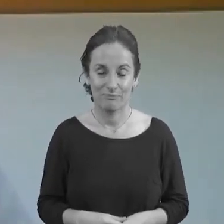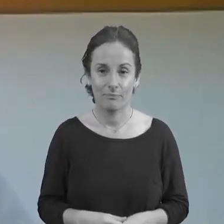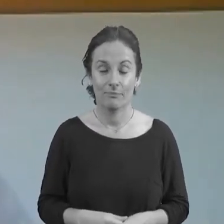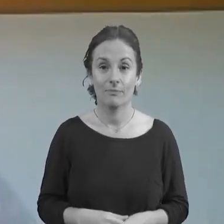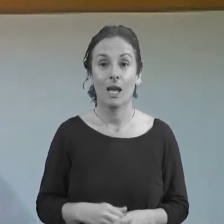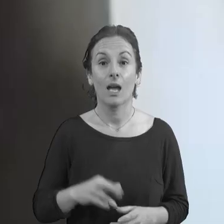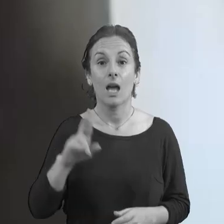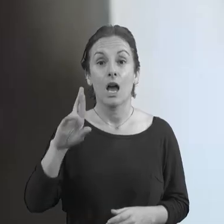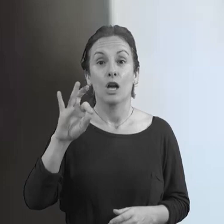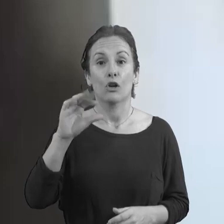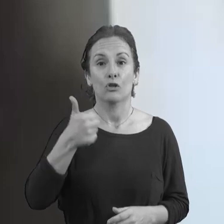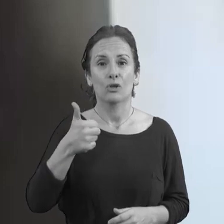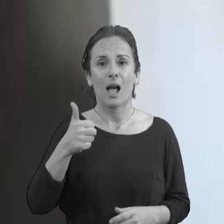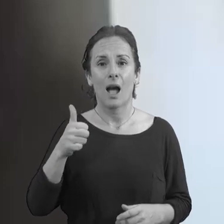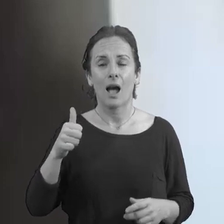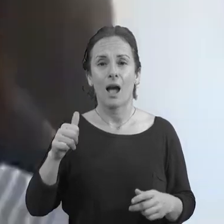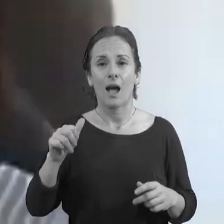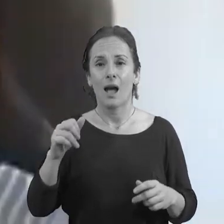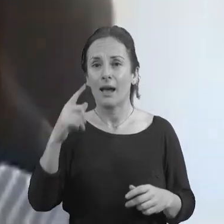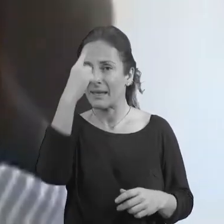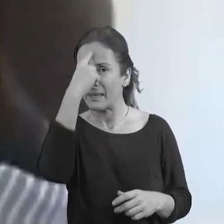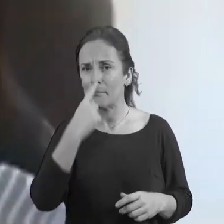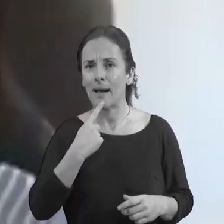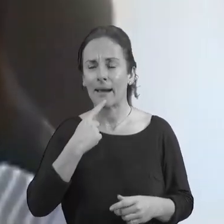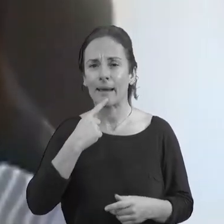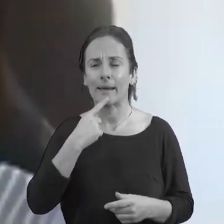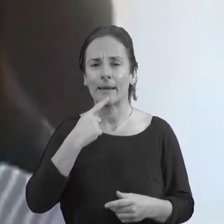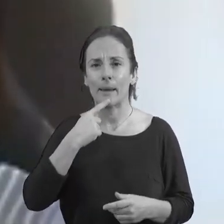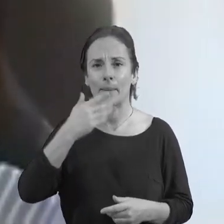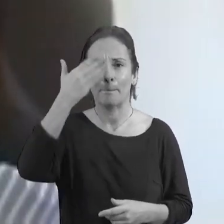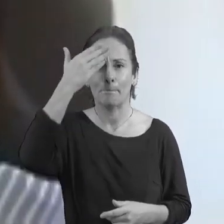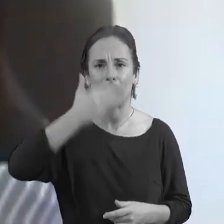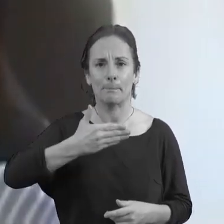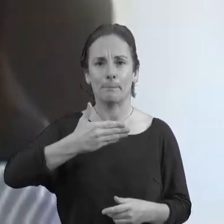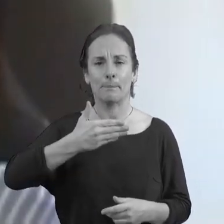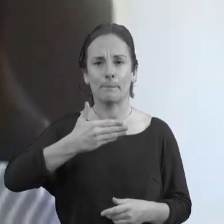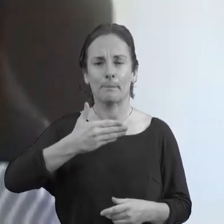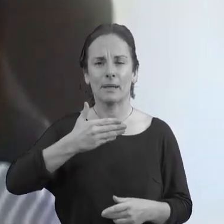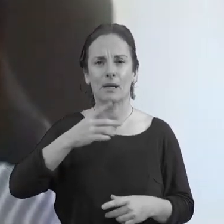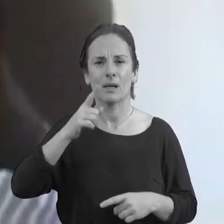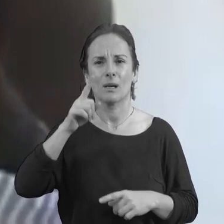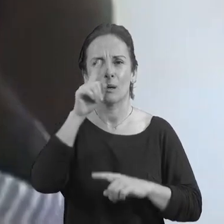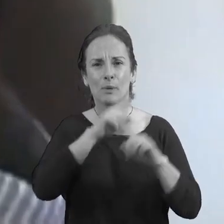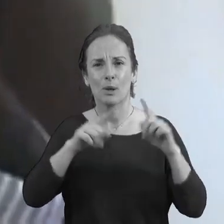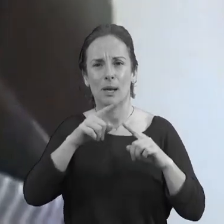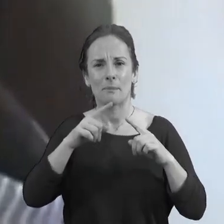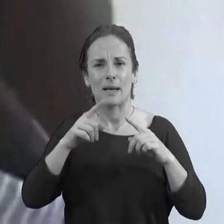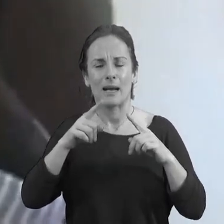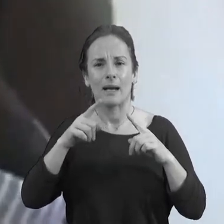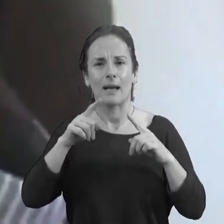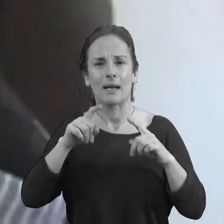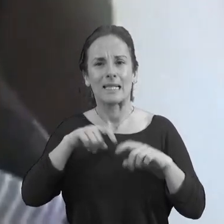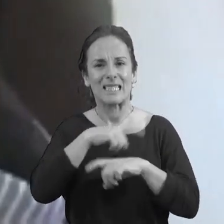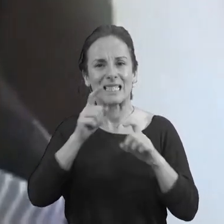vez en cuando. No sé si tiene problemas de conexión o solo soy yo que la veo y la... Sí, a mí también se me ha...